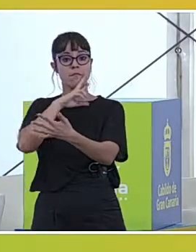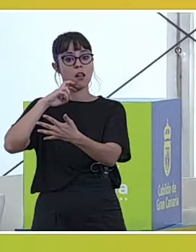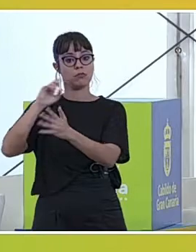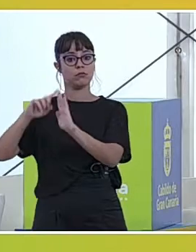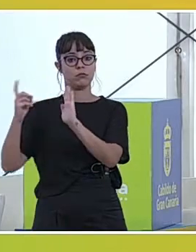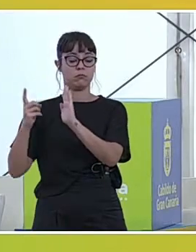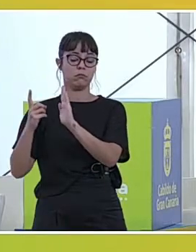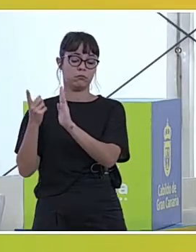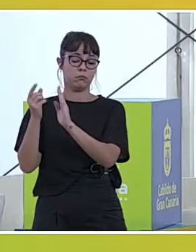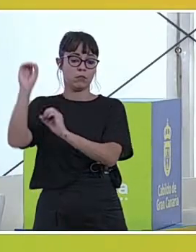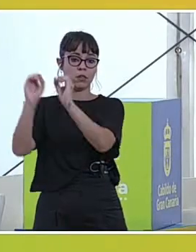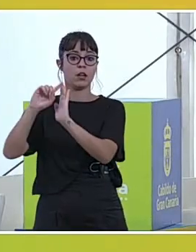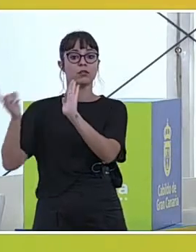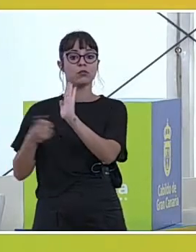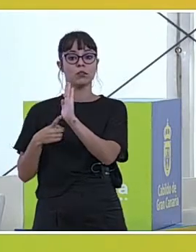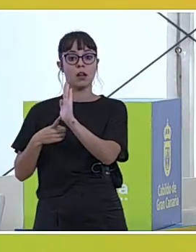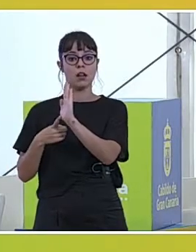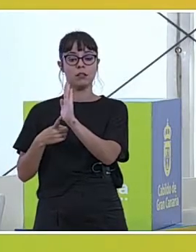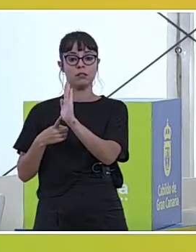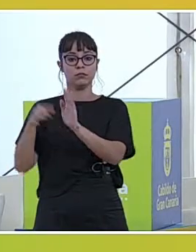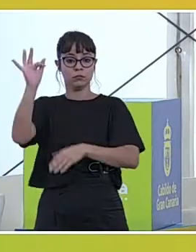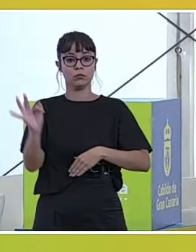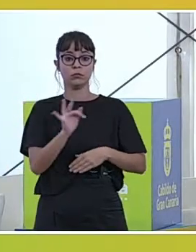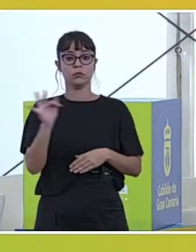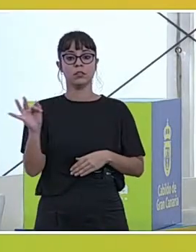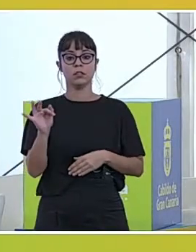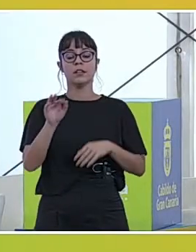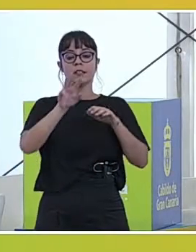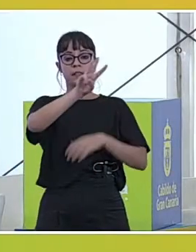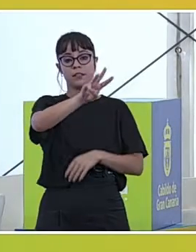suponiendo una salmuera estándar de unos 63.000 miligramos litro.